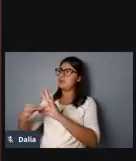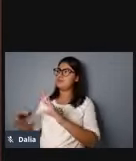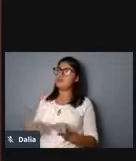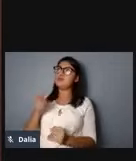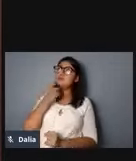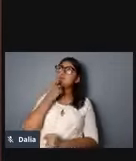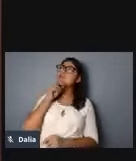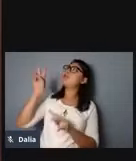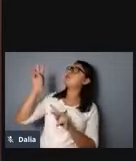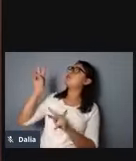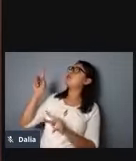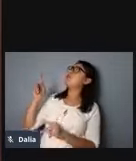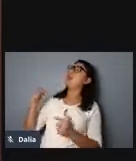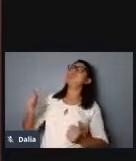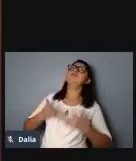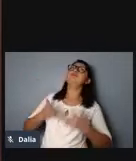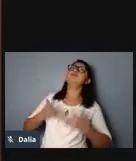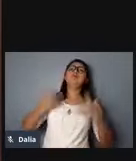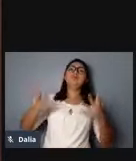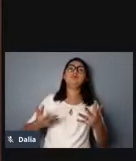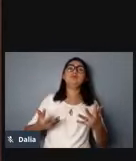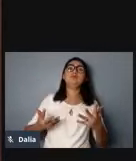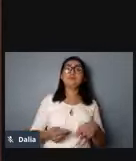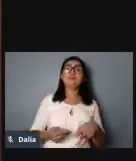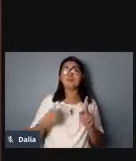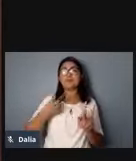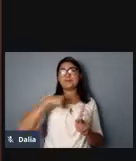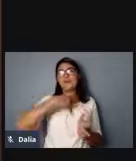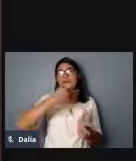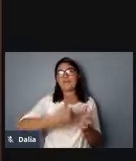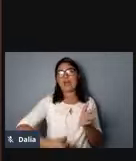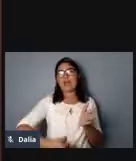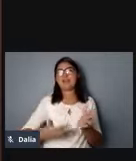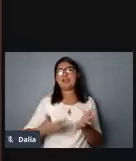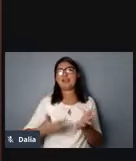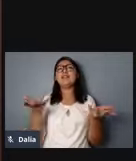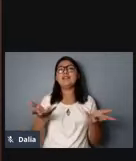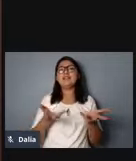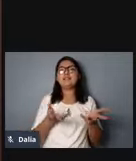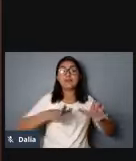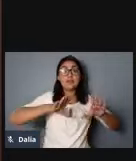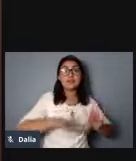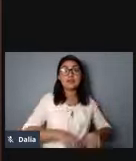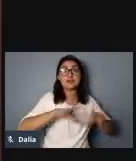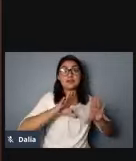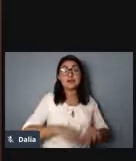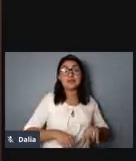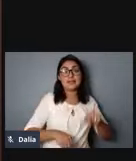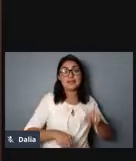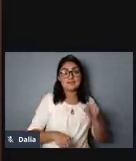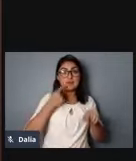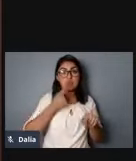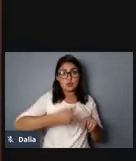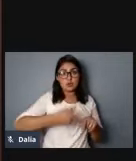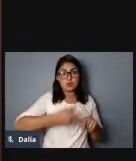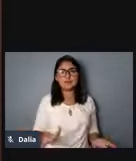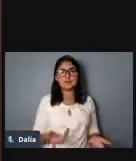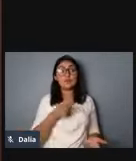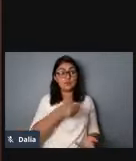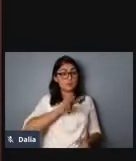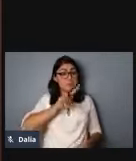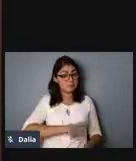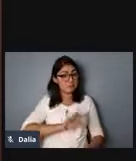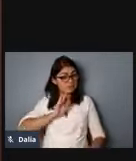No les estamos enseñando que esos conocimientos resultarán de utilidad